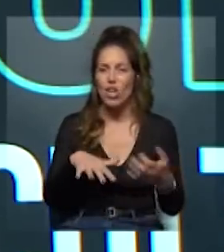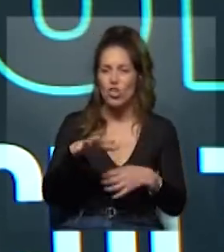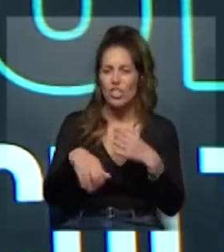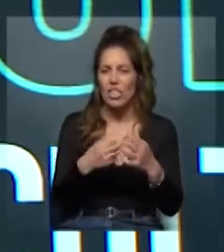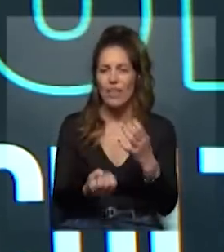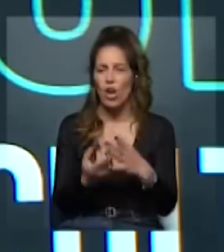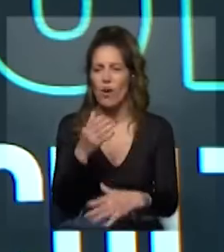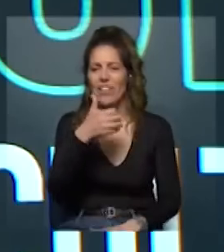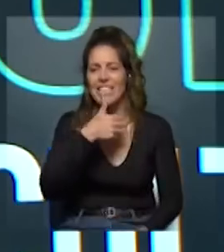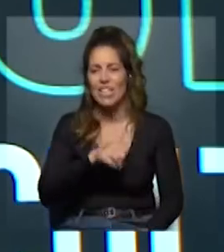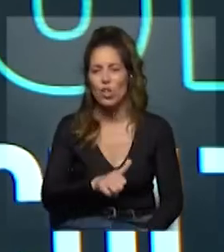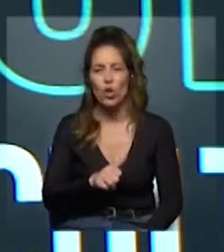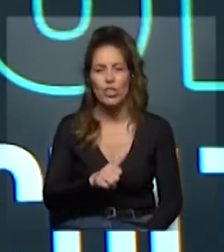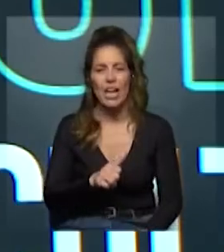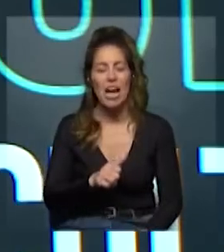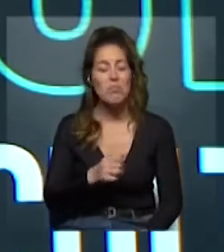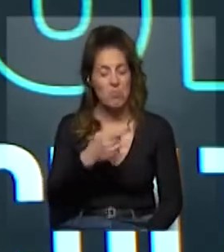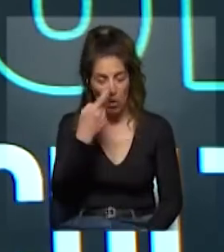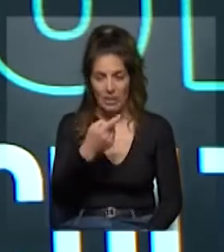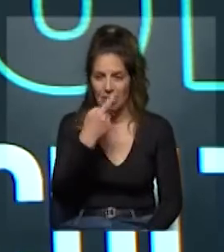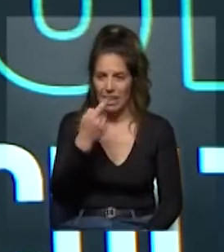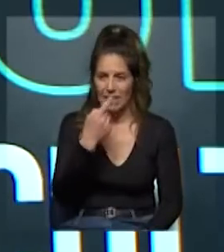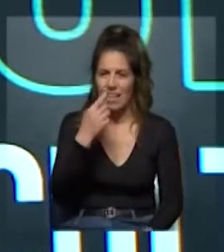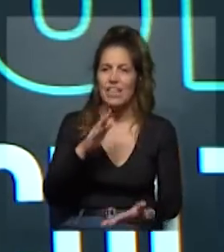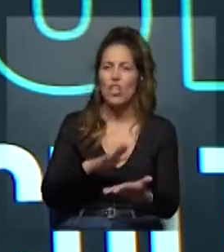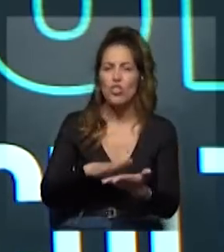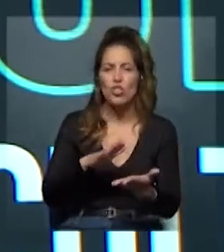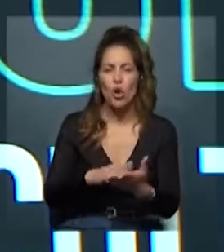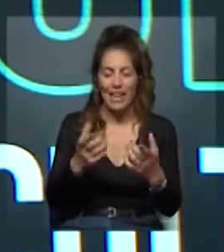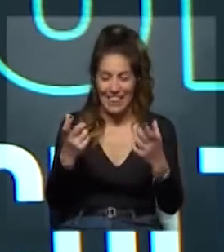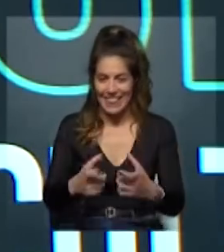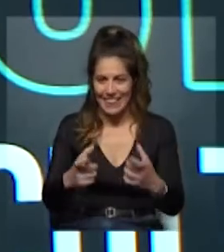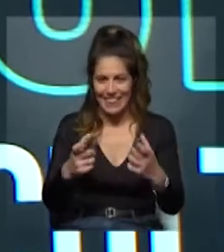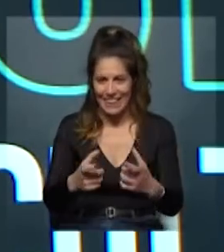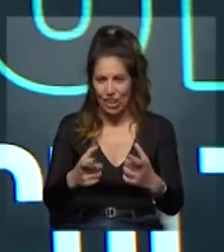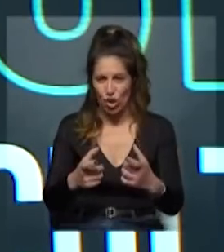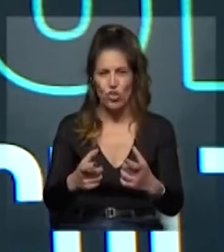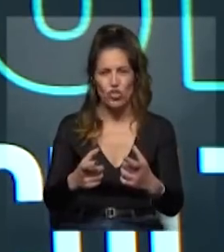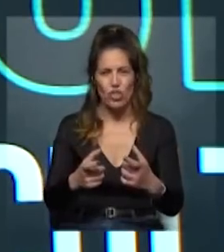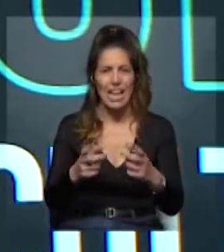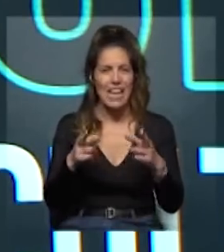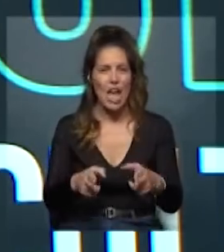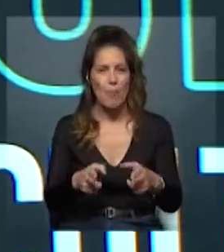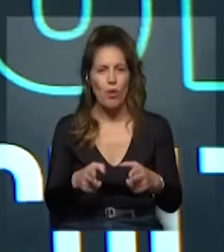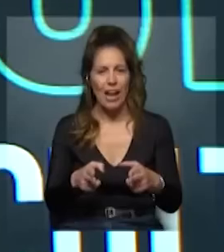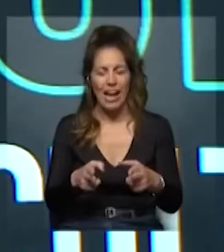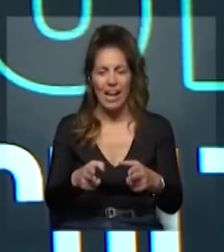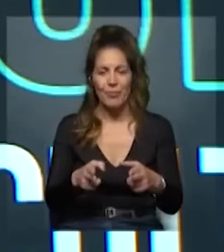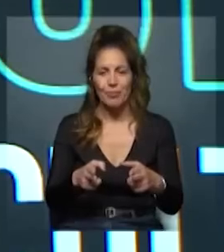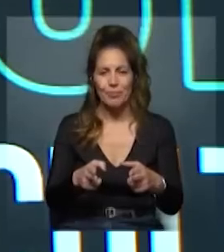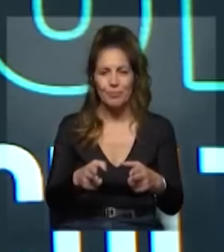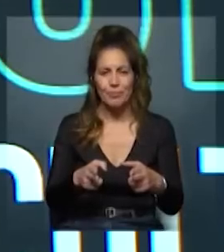nuevas historias y es un documento muy interesante sobre eh discos de la la época más reciente